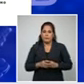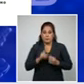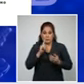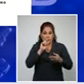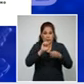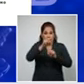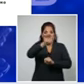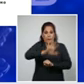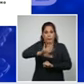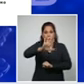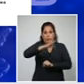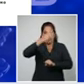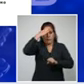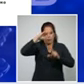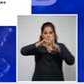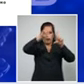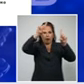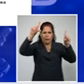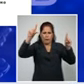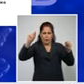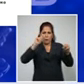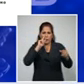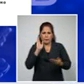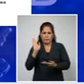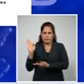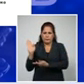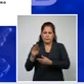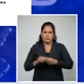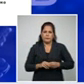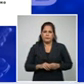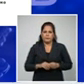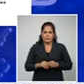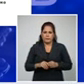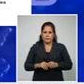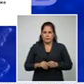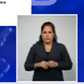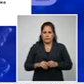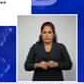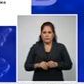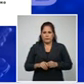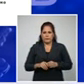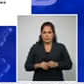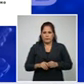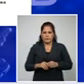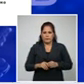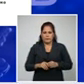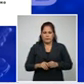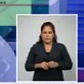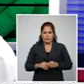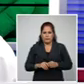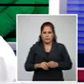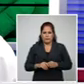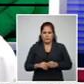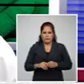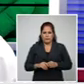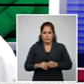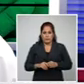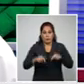las provincias que tienen una mayor transmisión. En Cuba, hoy con